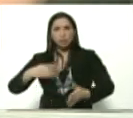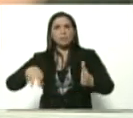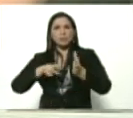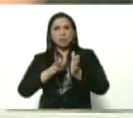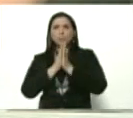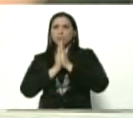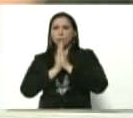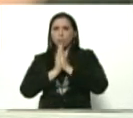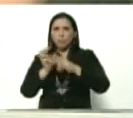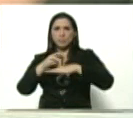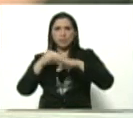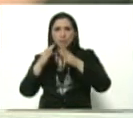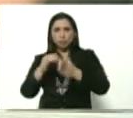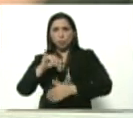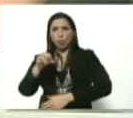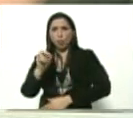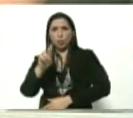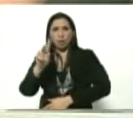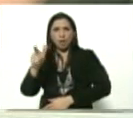Jorge Márquez.